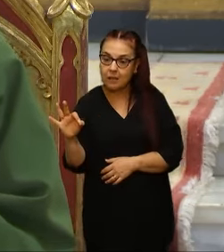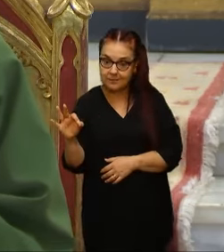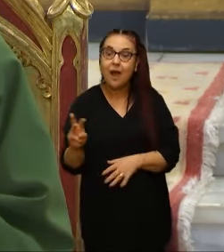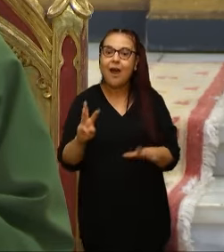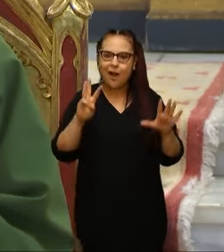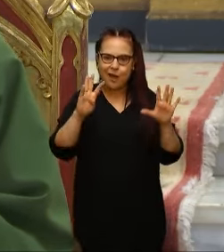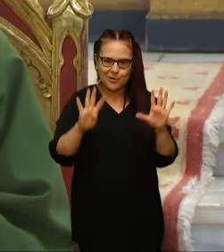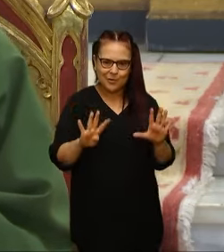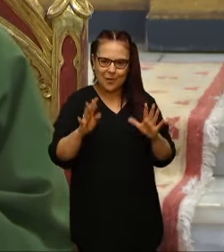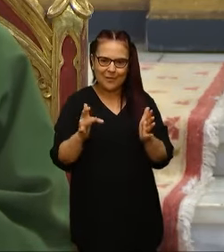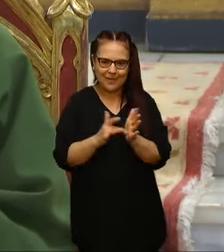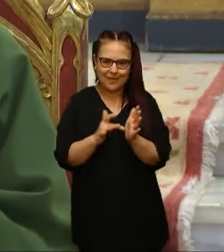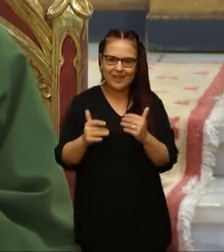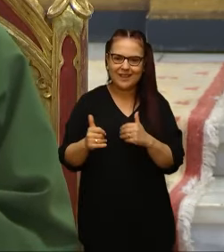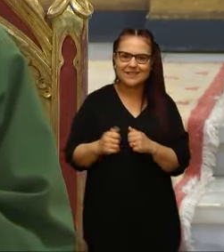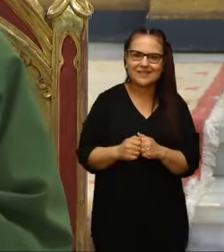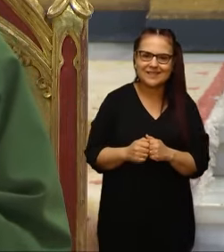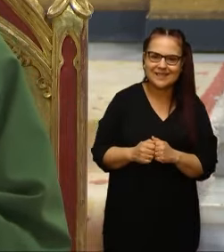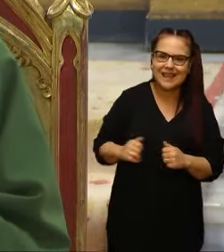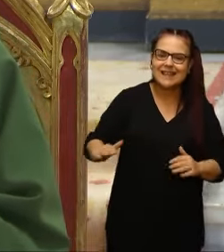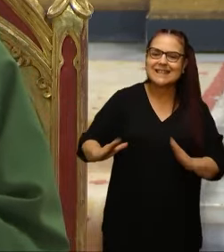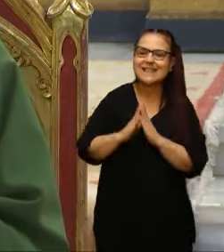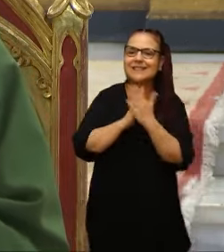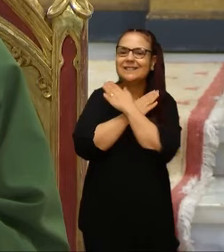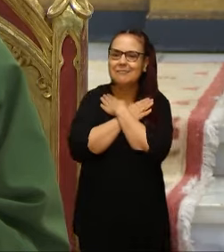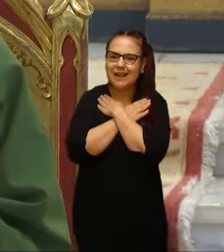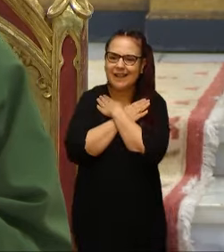vamos a decirle a la Virgen, Santa María,